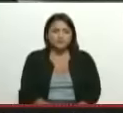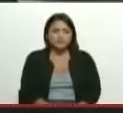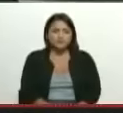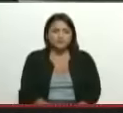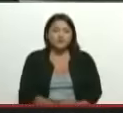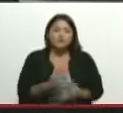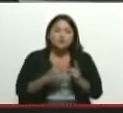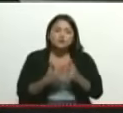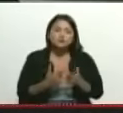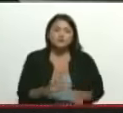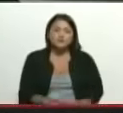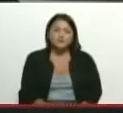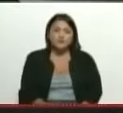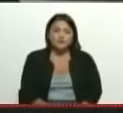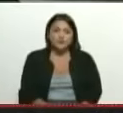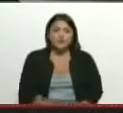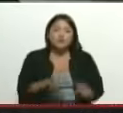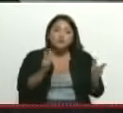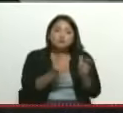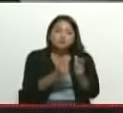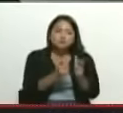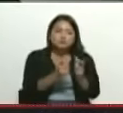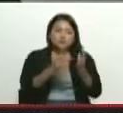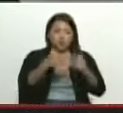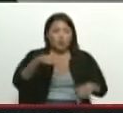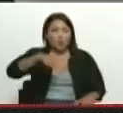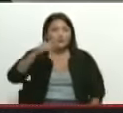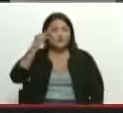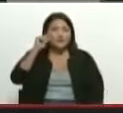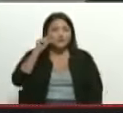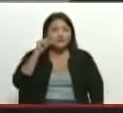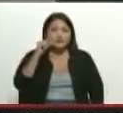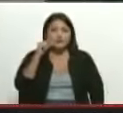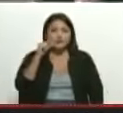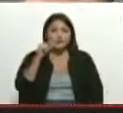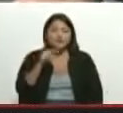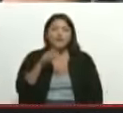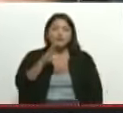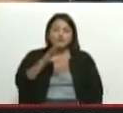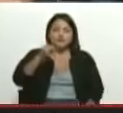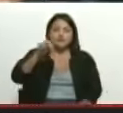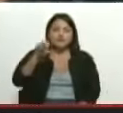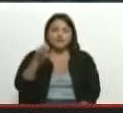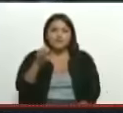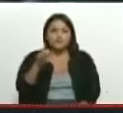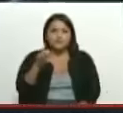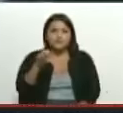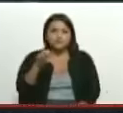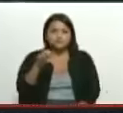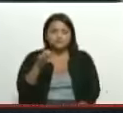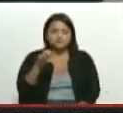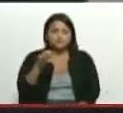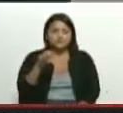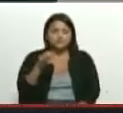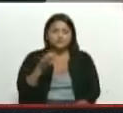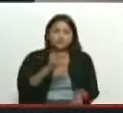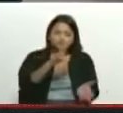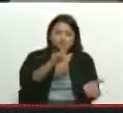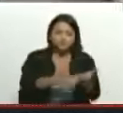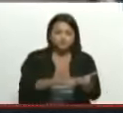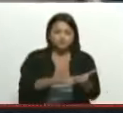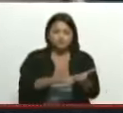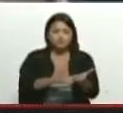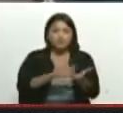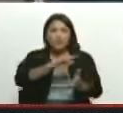Considerando que en sesión del día de hoy, el Consejo Nacional Electoral aprobó